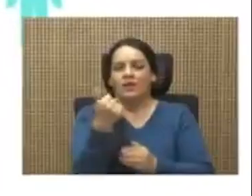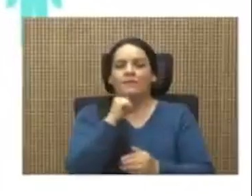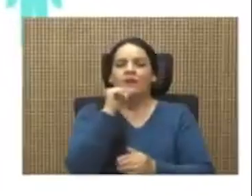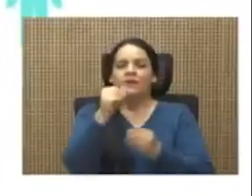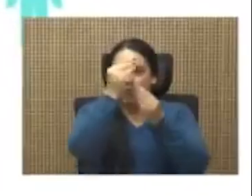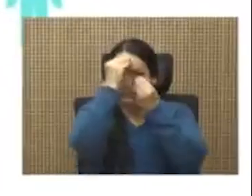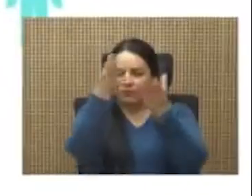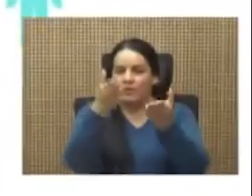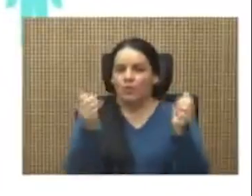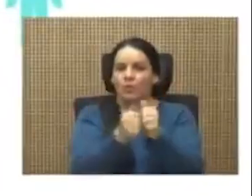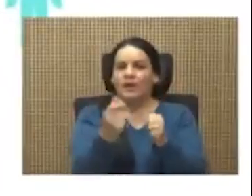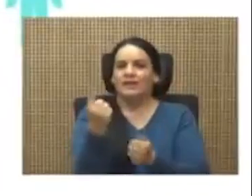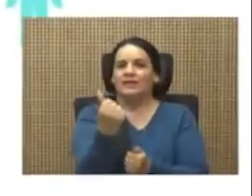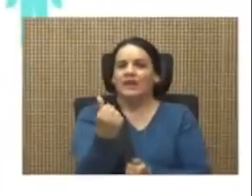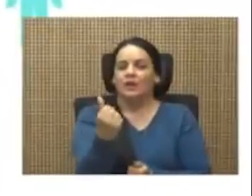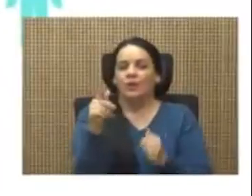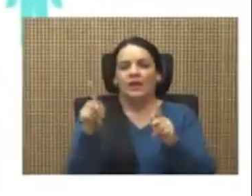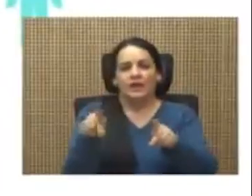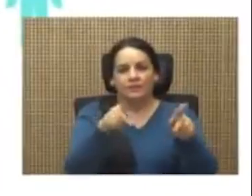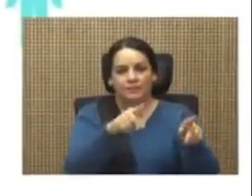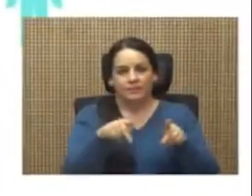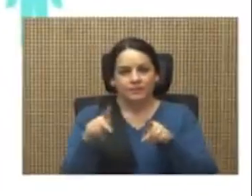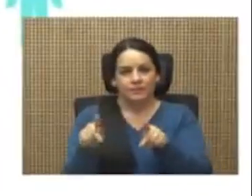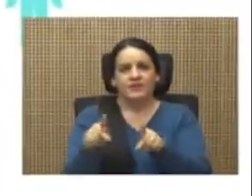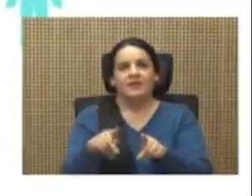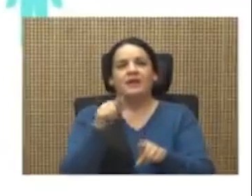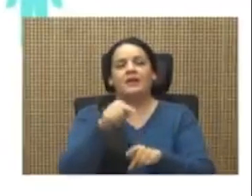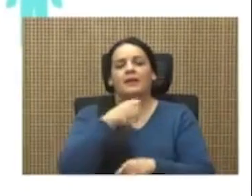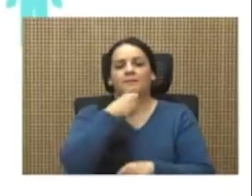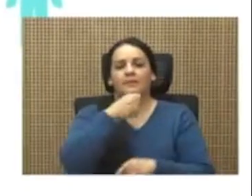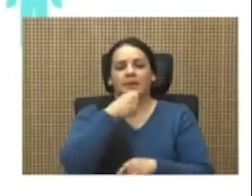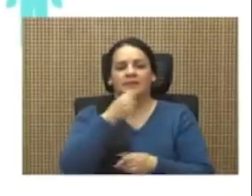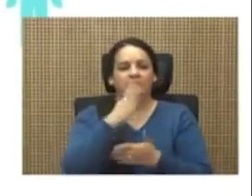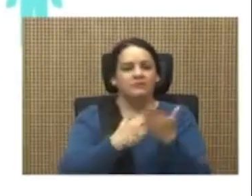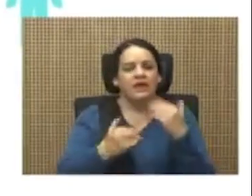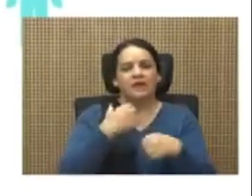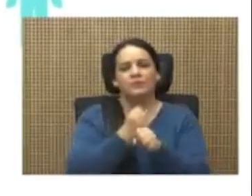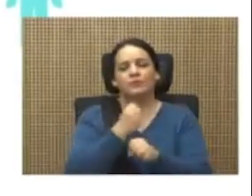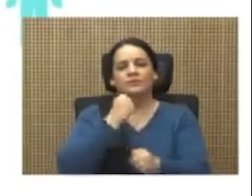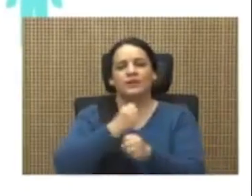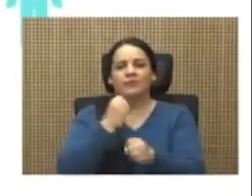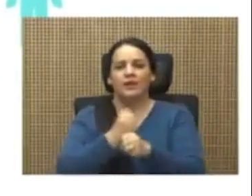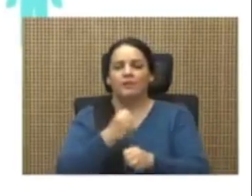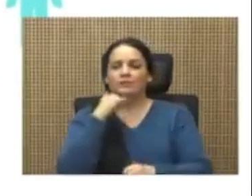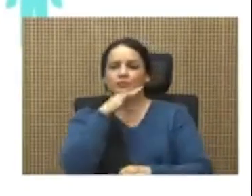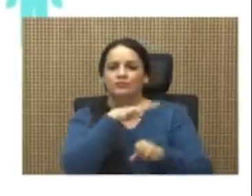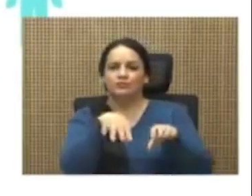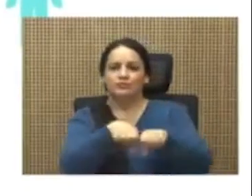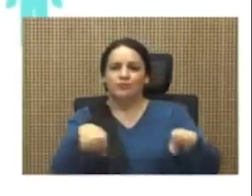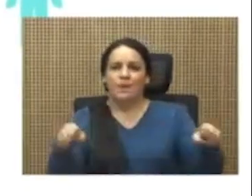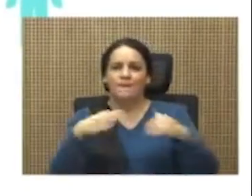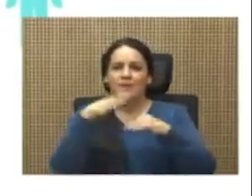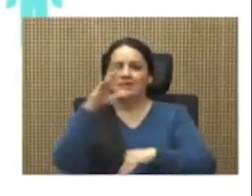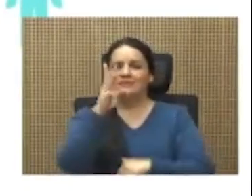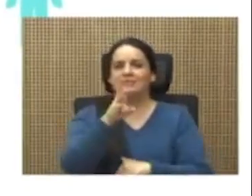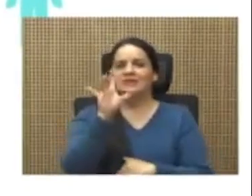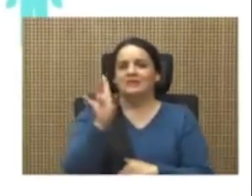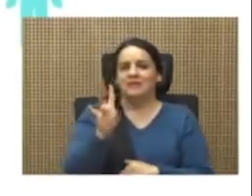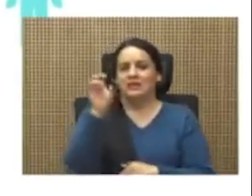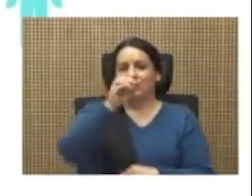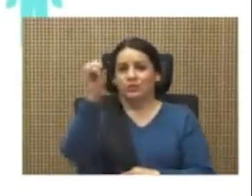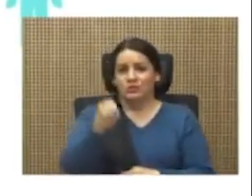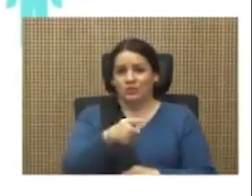pueblo la prensa parcializada ha hecho un trabajo tan sucio que ya más del 67 por de los